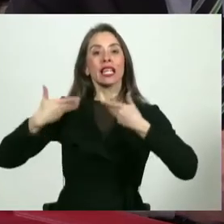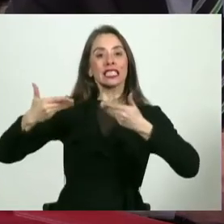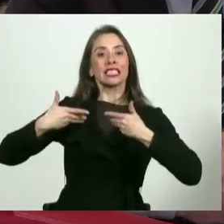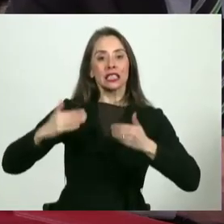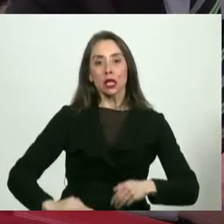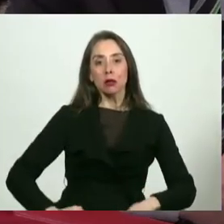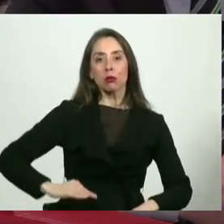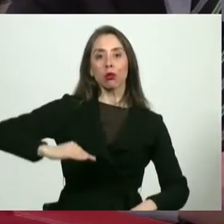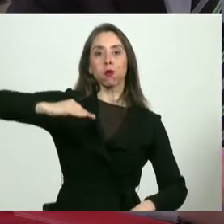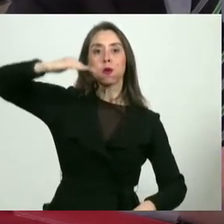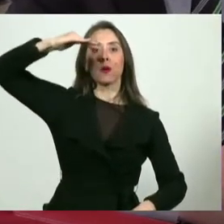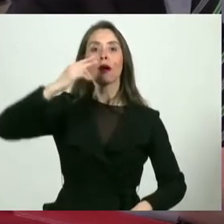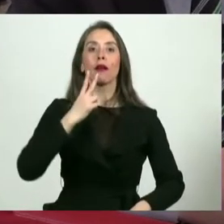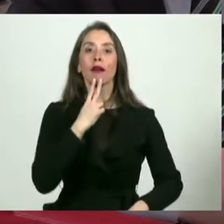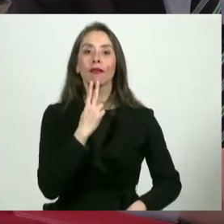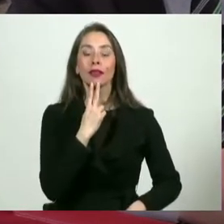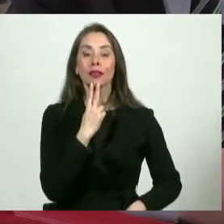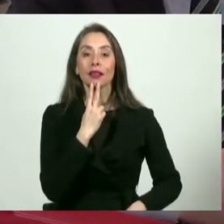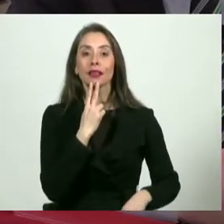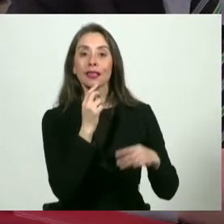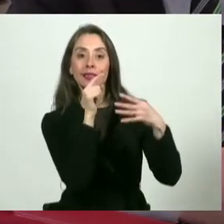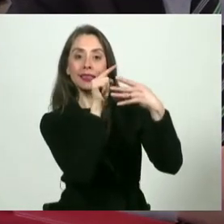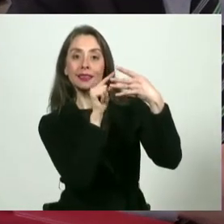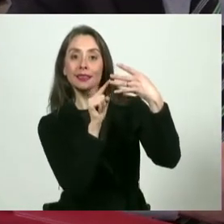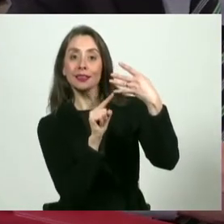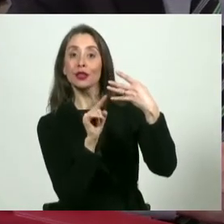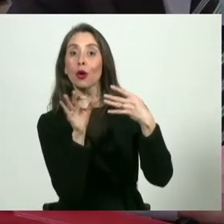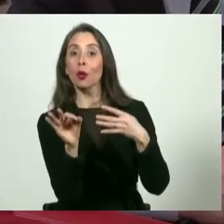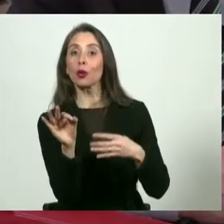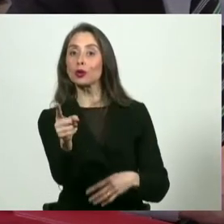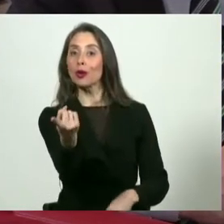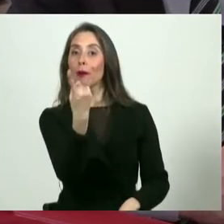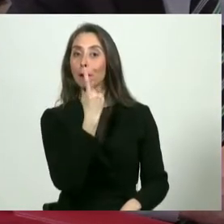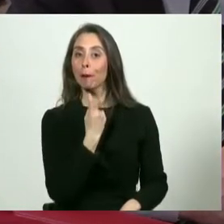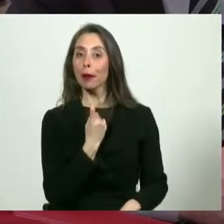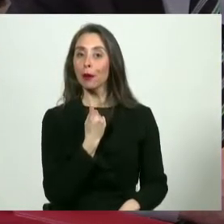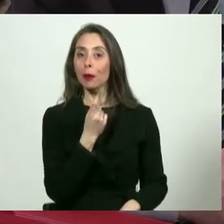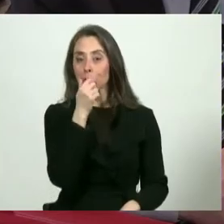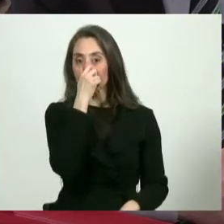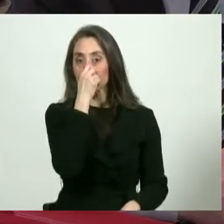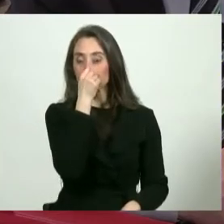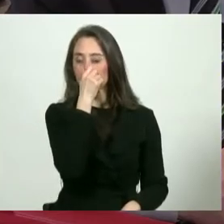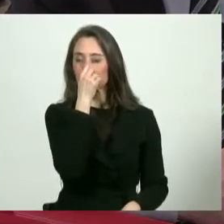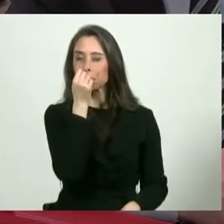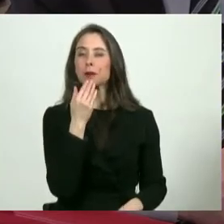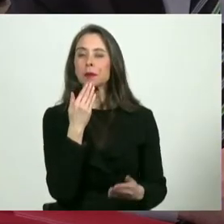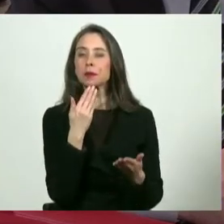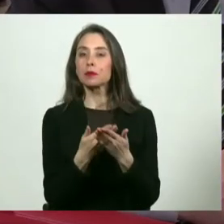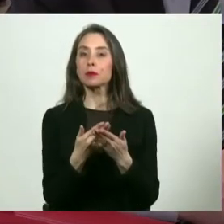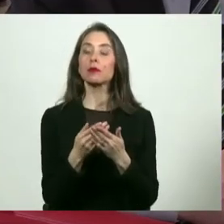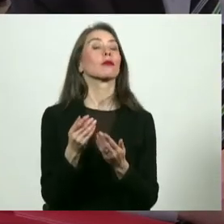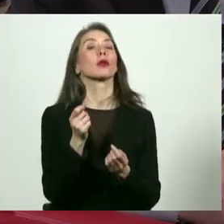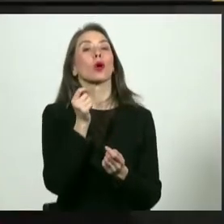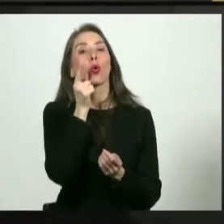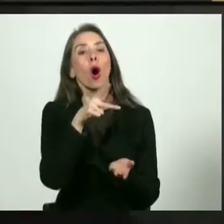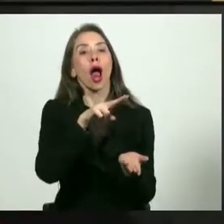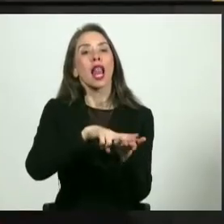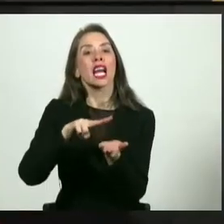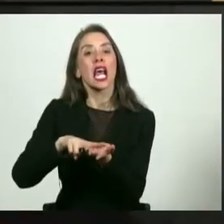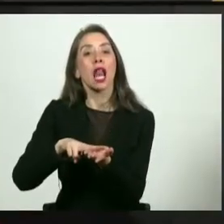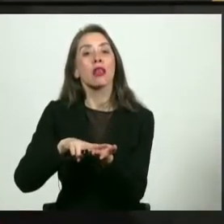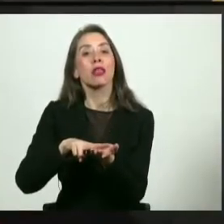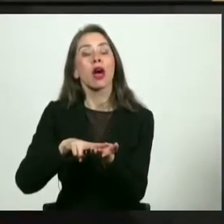tenido durante su vida? Nosotros también, a propósito de la pregunta, no quiero dejarla pasar también, de las realidades que tenemos